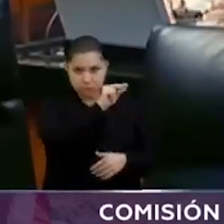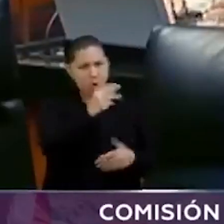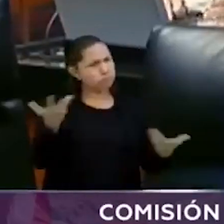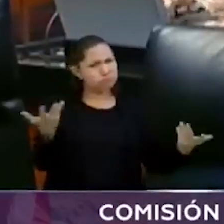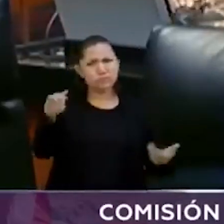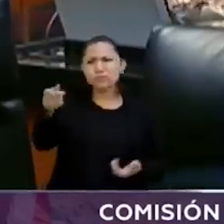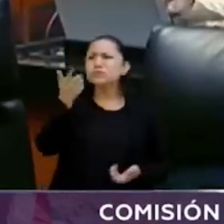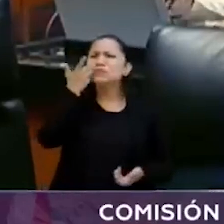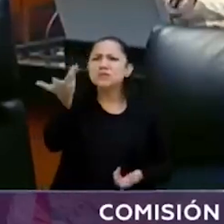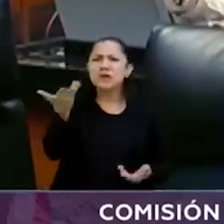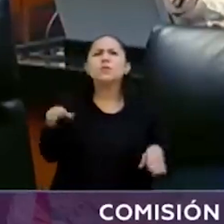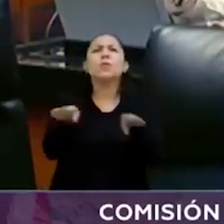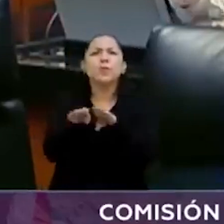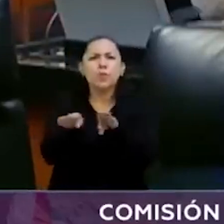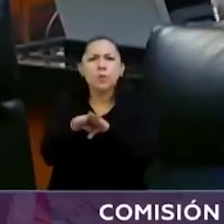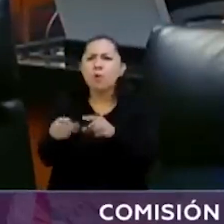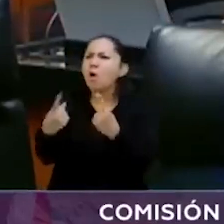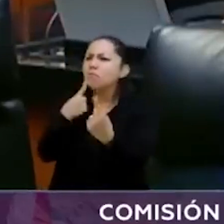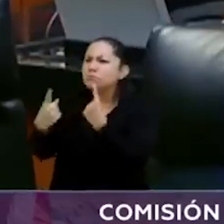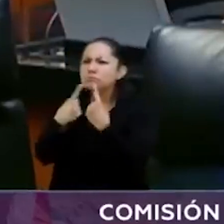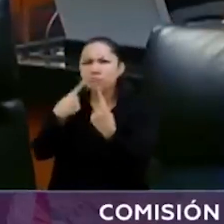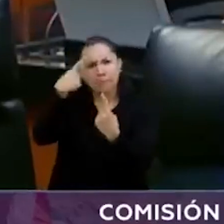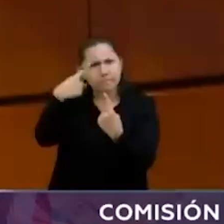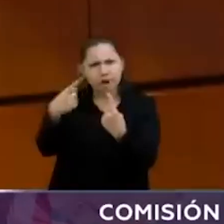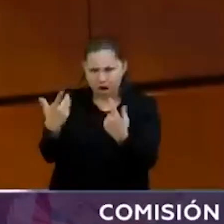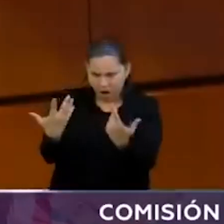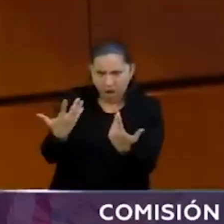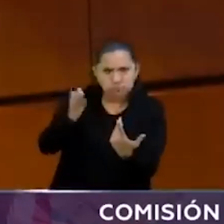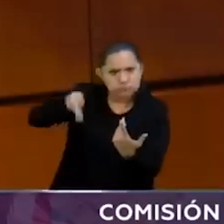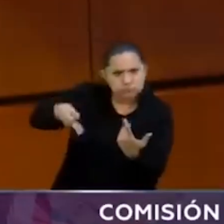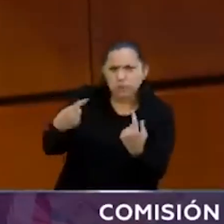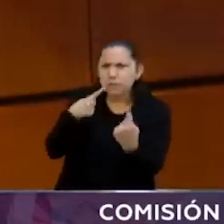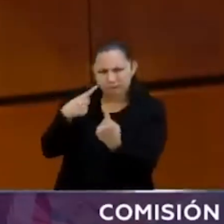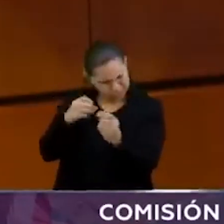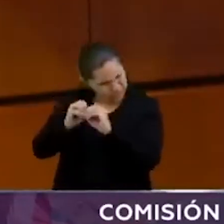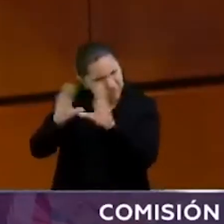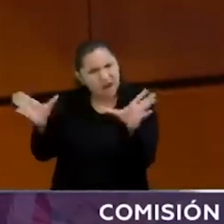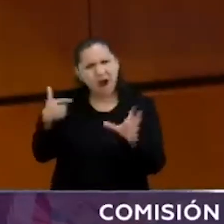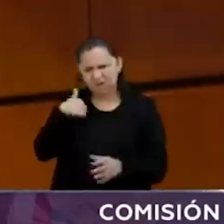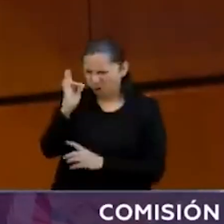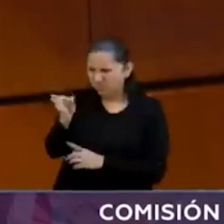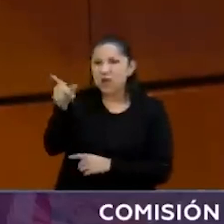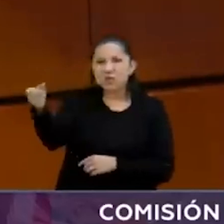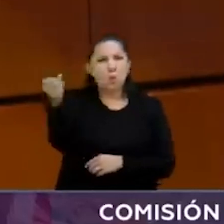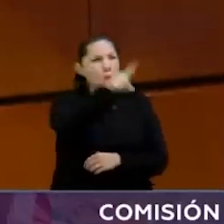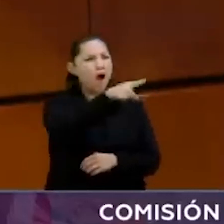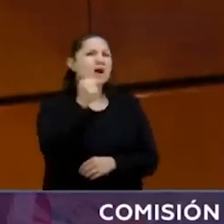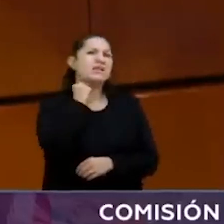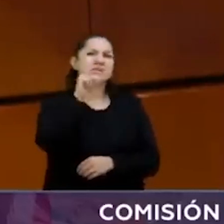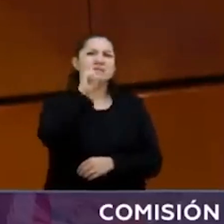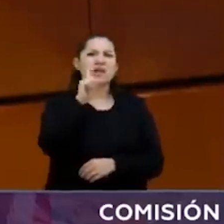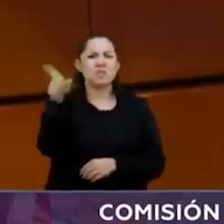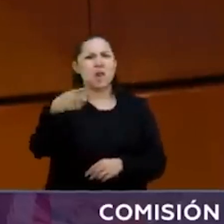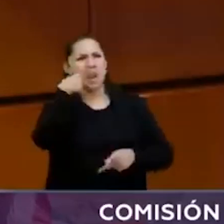guste eh como usted guste el que se ponga a hablarle así a una compañera senadora me da la verdad